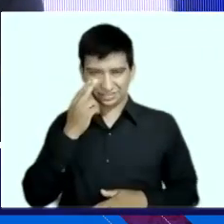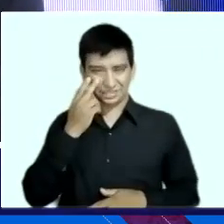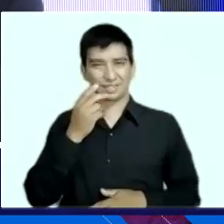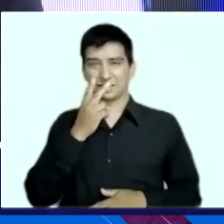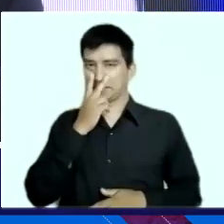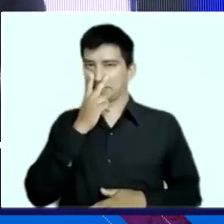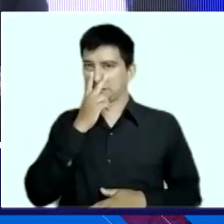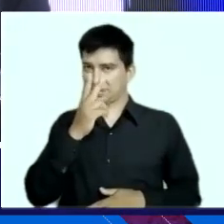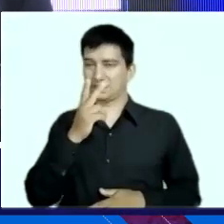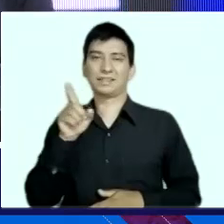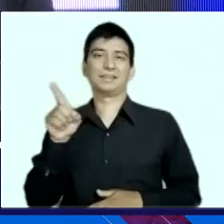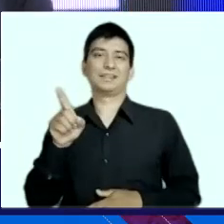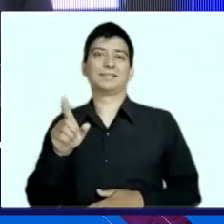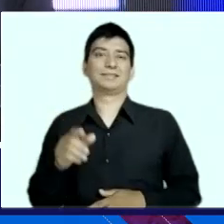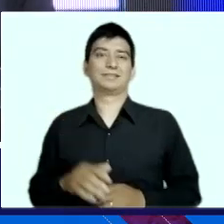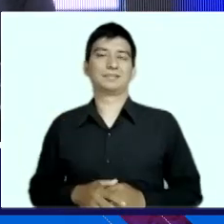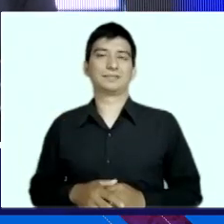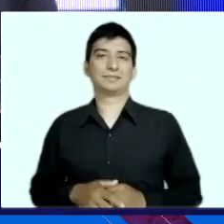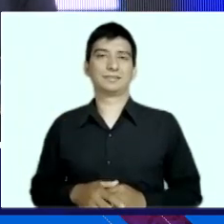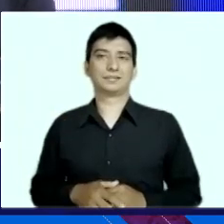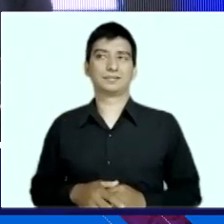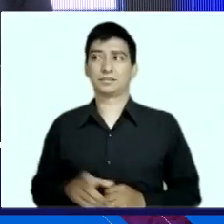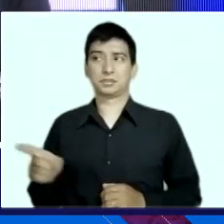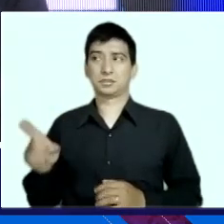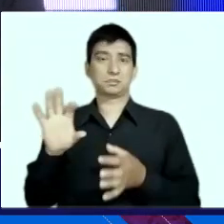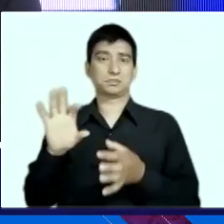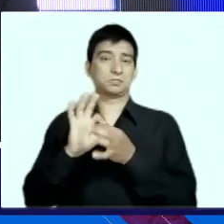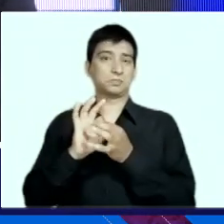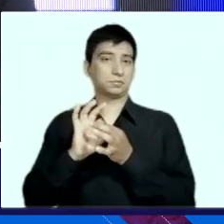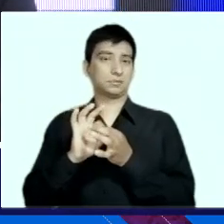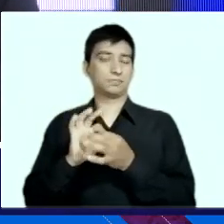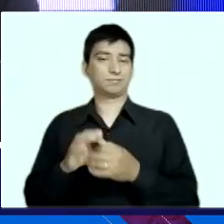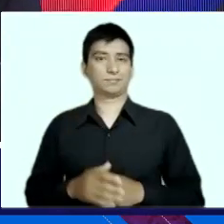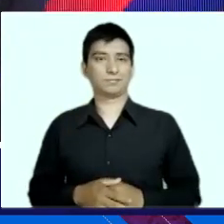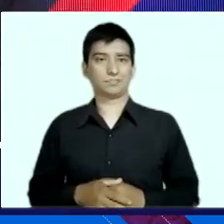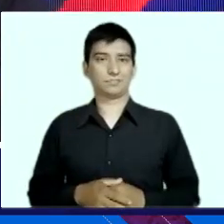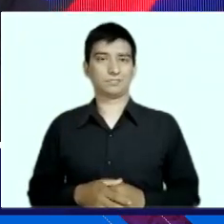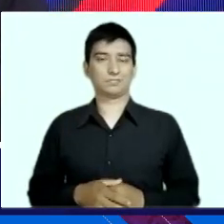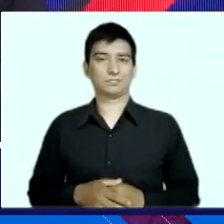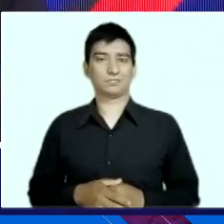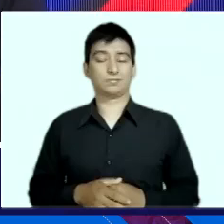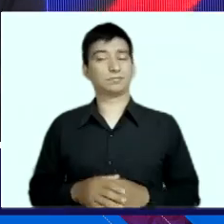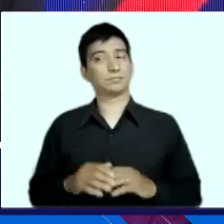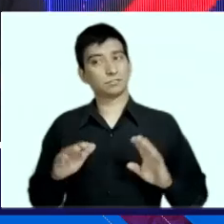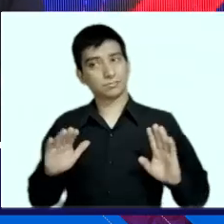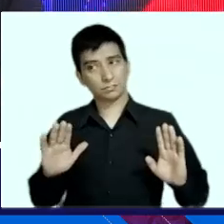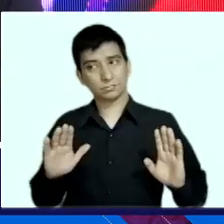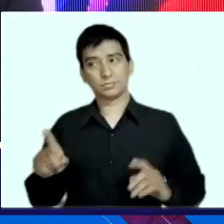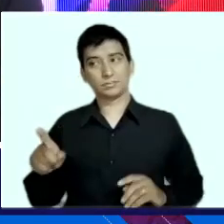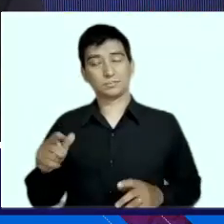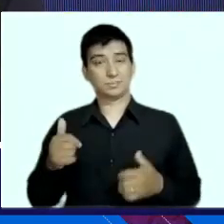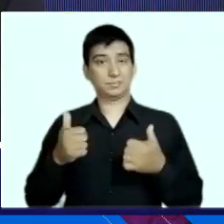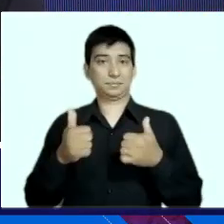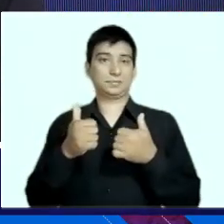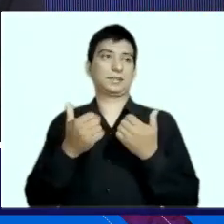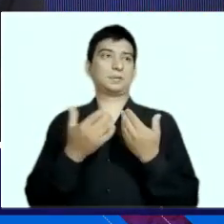olvides que el medio está ligado directamente a una secta religiosa. Así es. Y con este tipo de testimonio hacen también propaganda. Yo te digo una